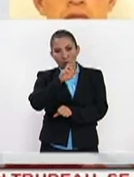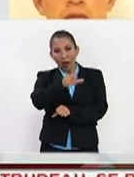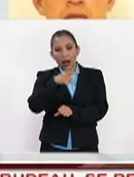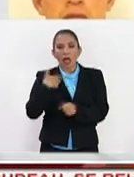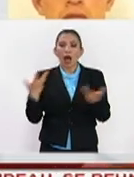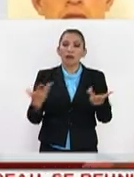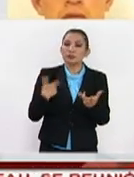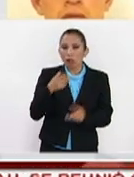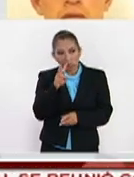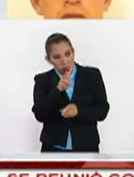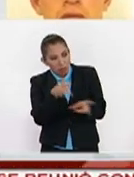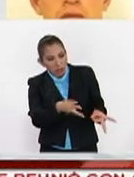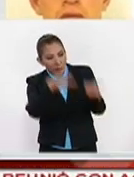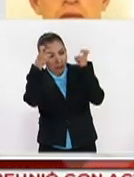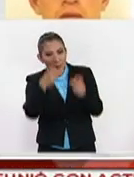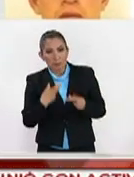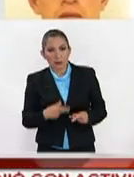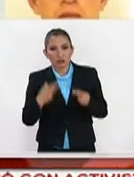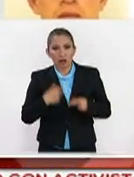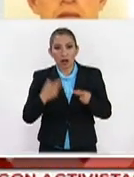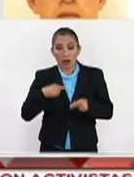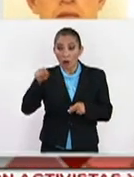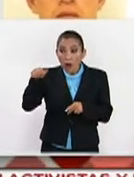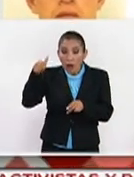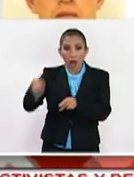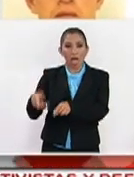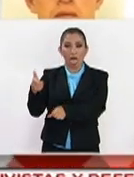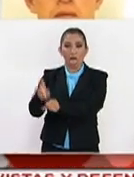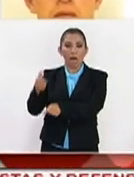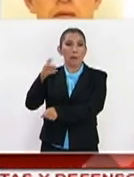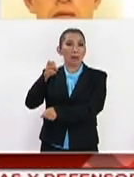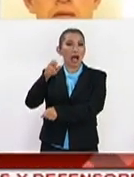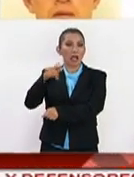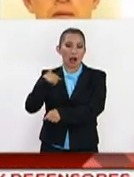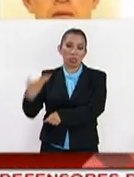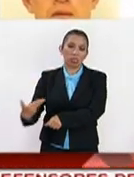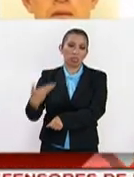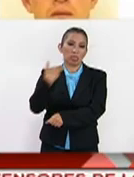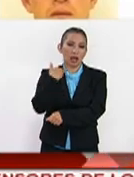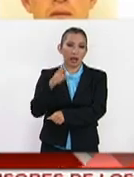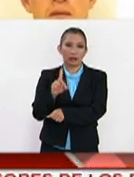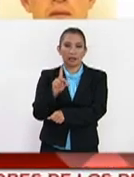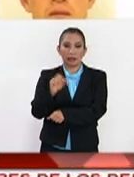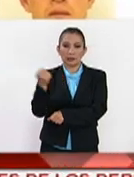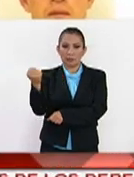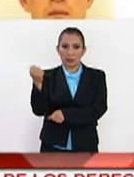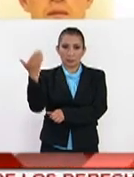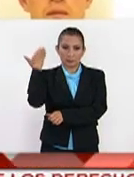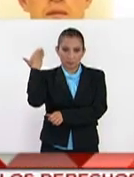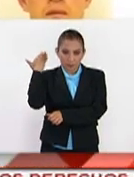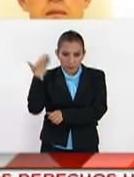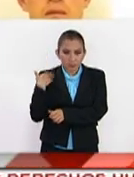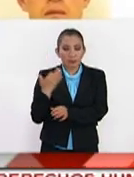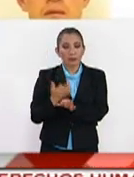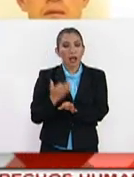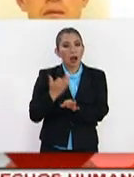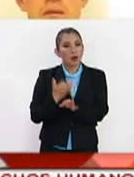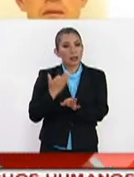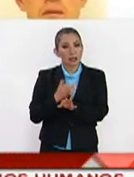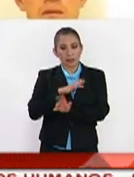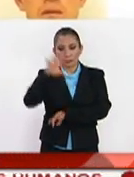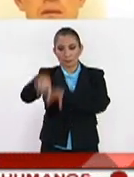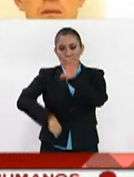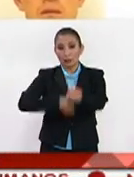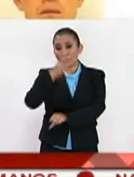se dedicaban a asaltar personas, entre ellas Mariana, quien fue asesinada el 30 de septiembre. Hasta el momento